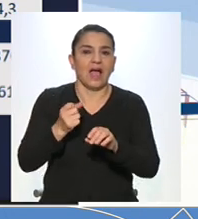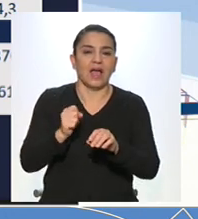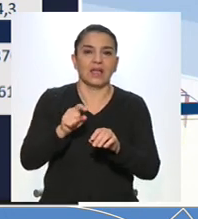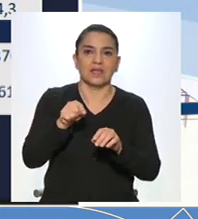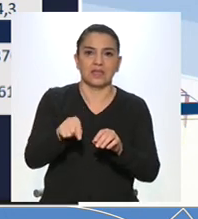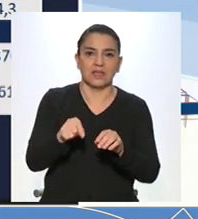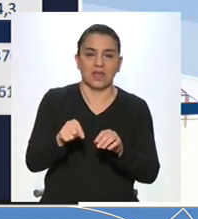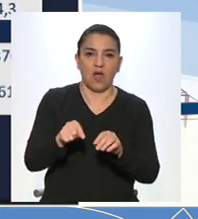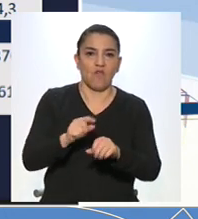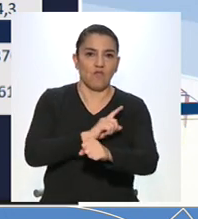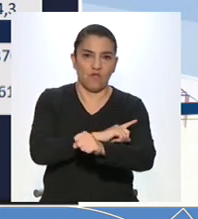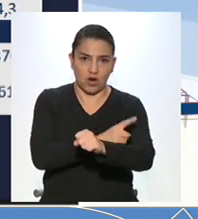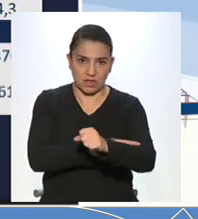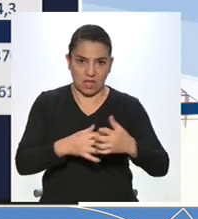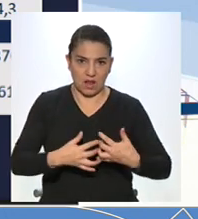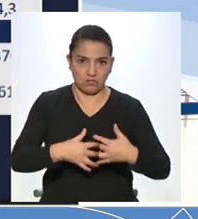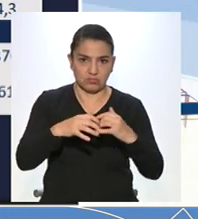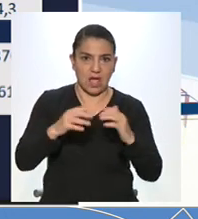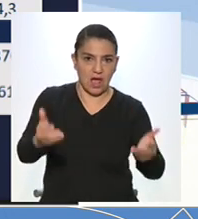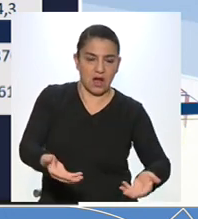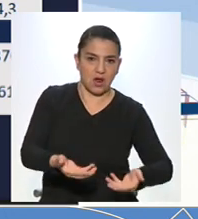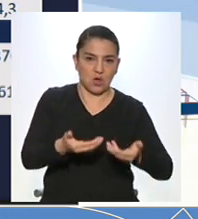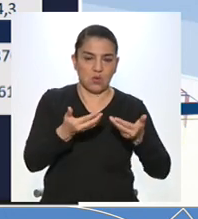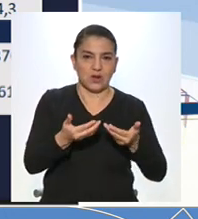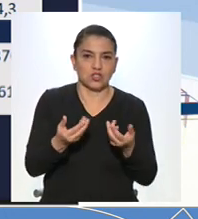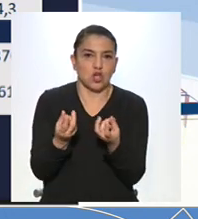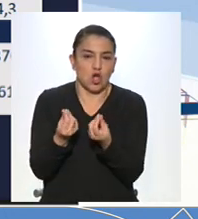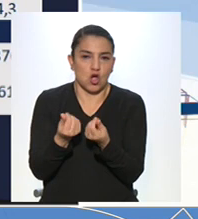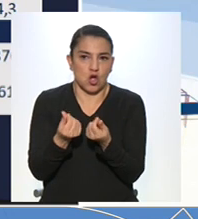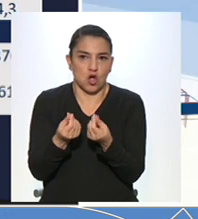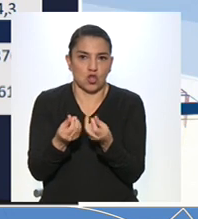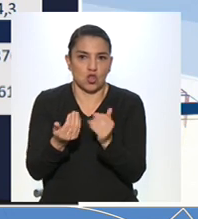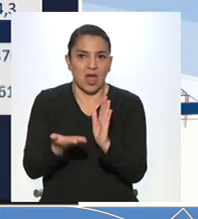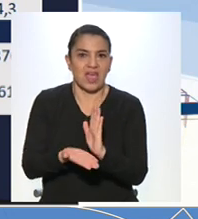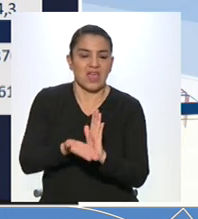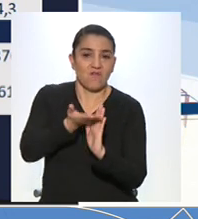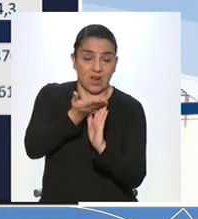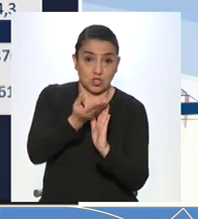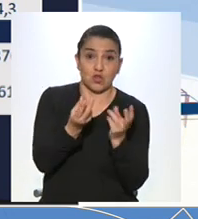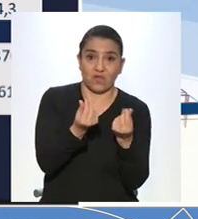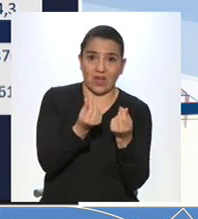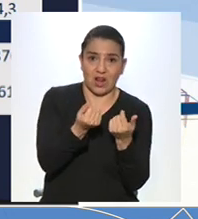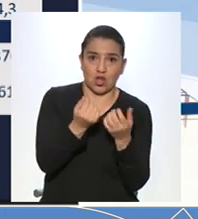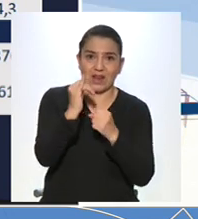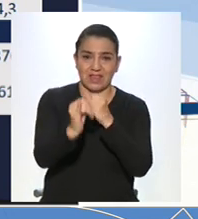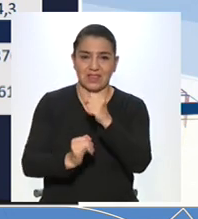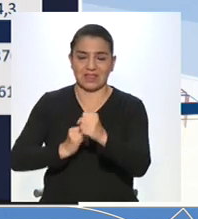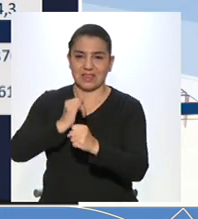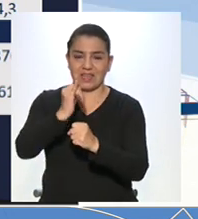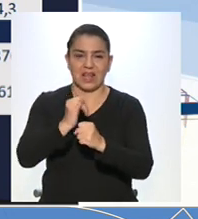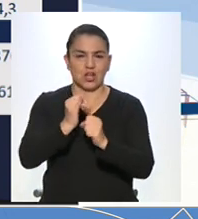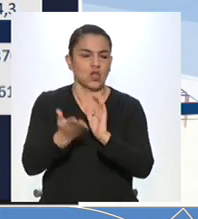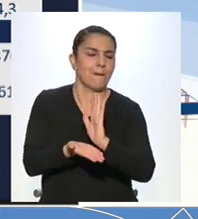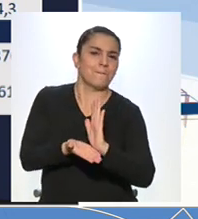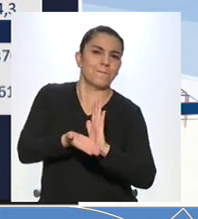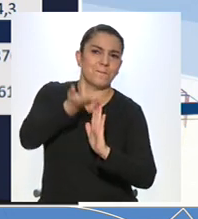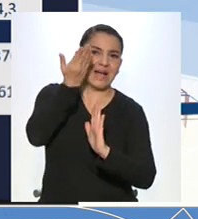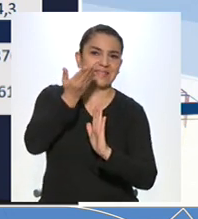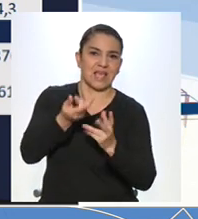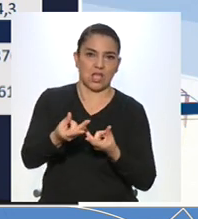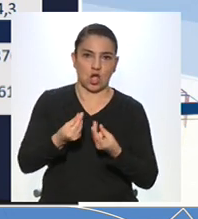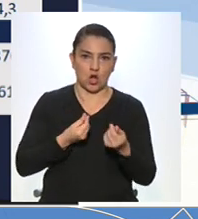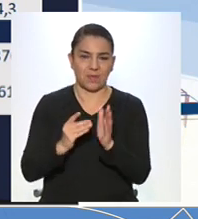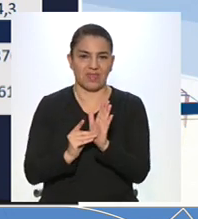la fortaleza de la recuperación y las presiones de costos pueden llevar a que la inflación internacional supere lo previsto en las economías desarrolladas,